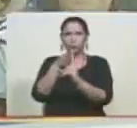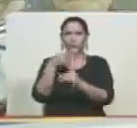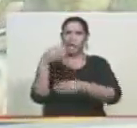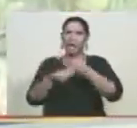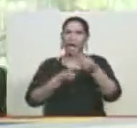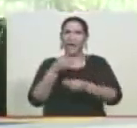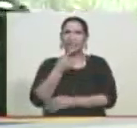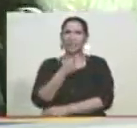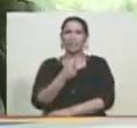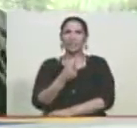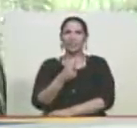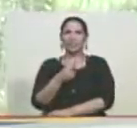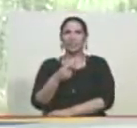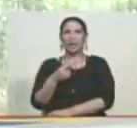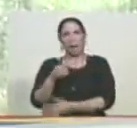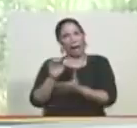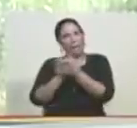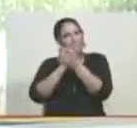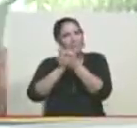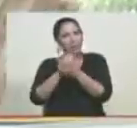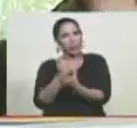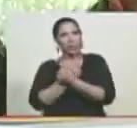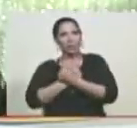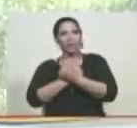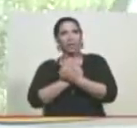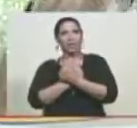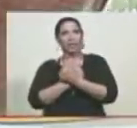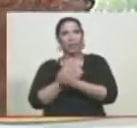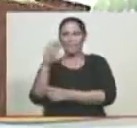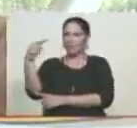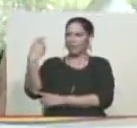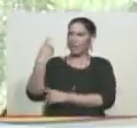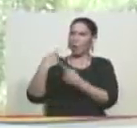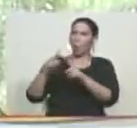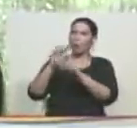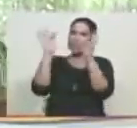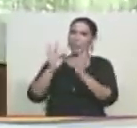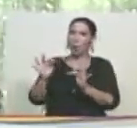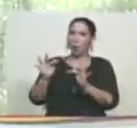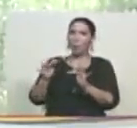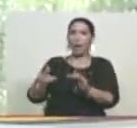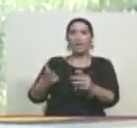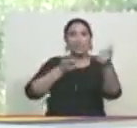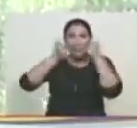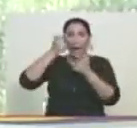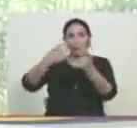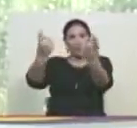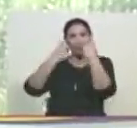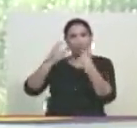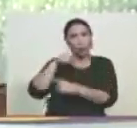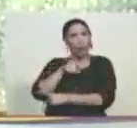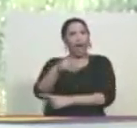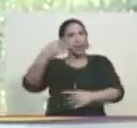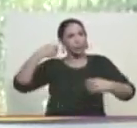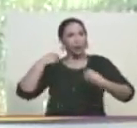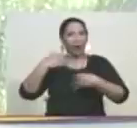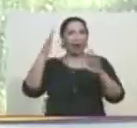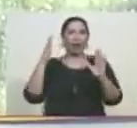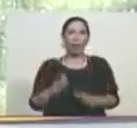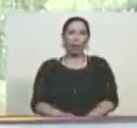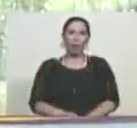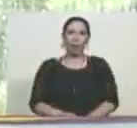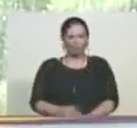cuando uno le dice, amigo, te quiero, porque lo ven de otra manera. Pero es que Chávez nos enseñó eso, carajo,